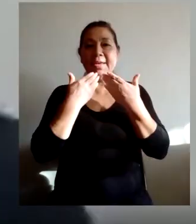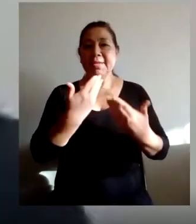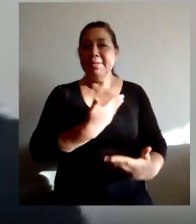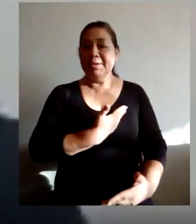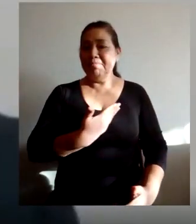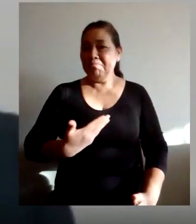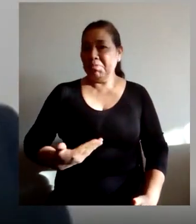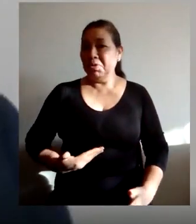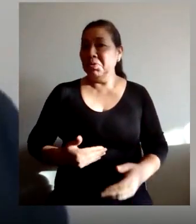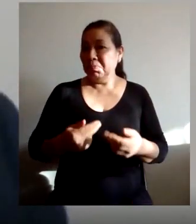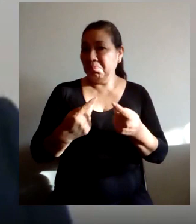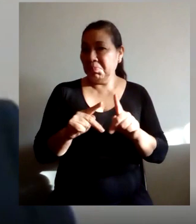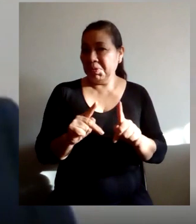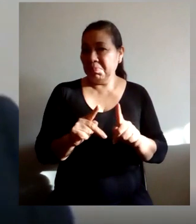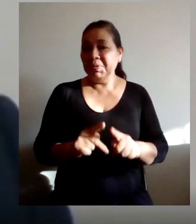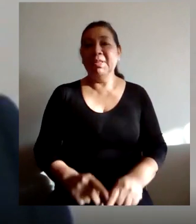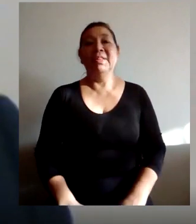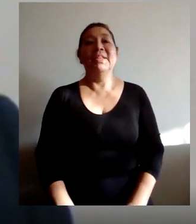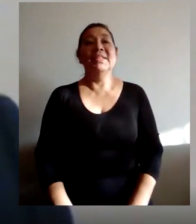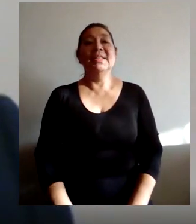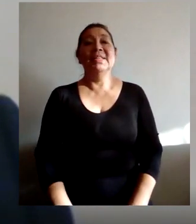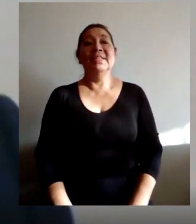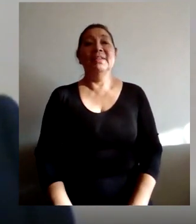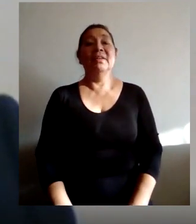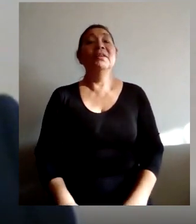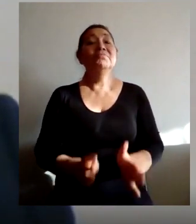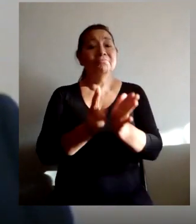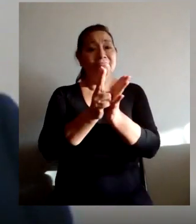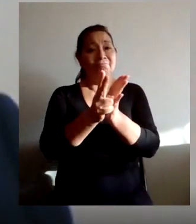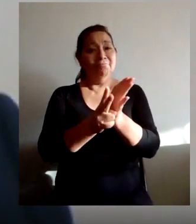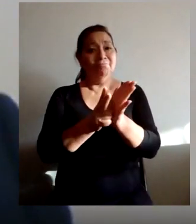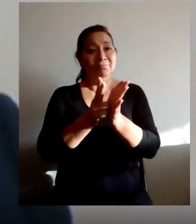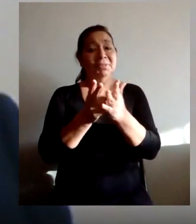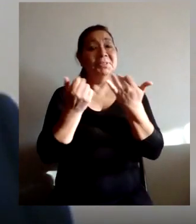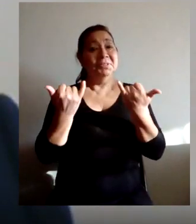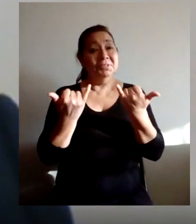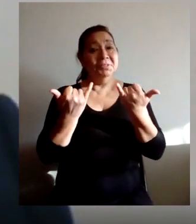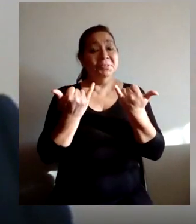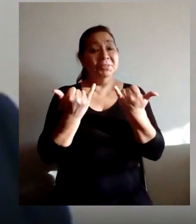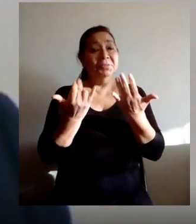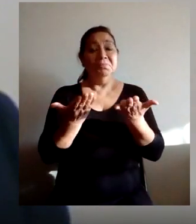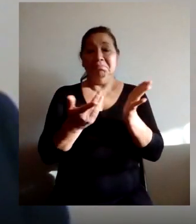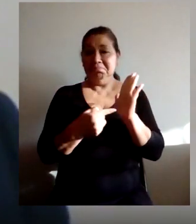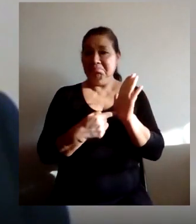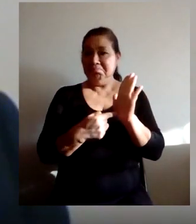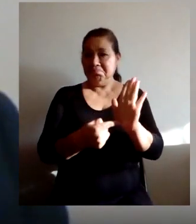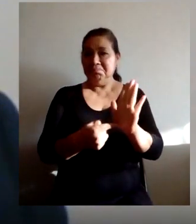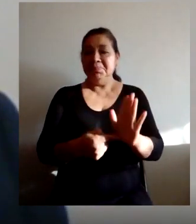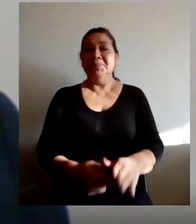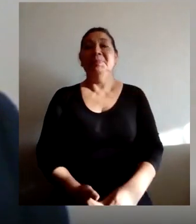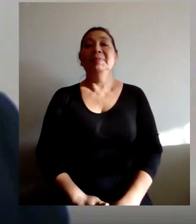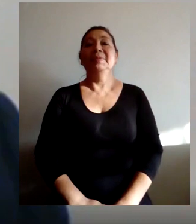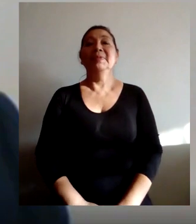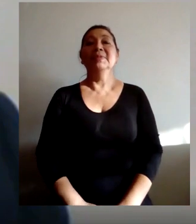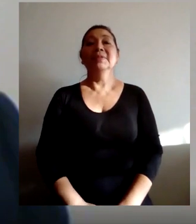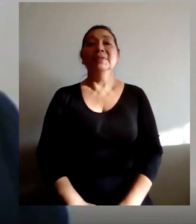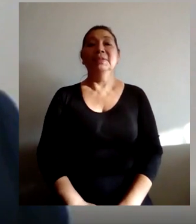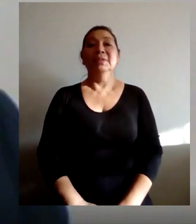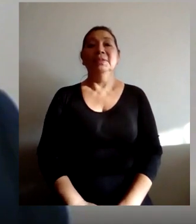Gracias, señor presidente. Si me permiten, tengo también una diapositiva para este caso. Voy a